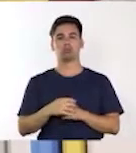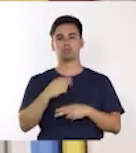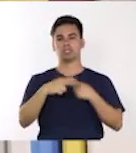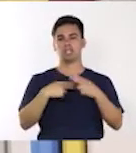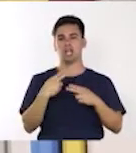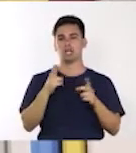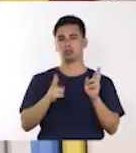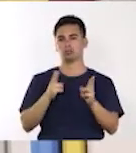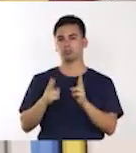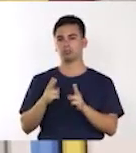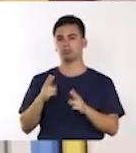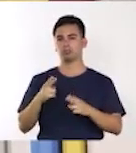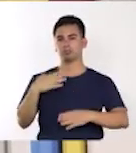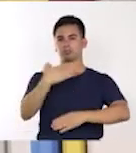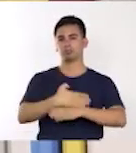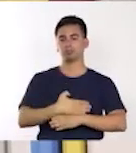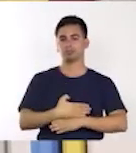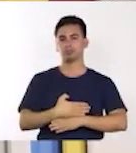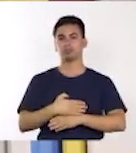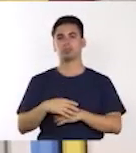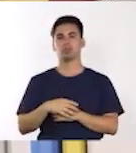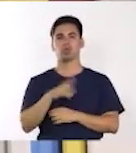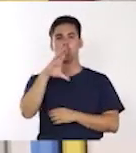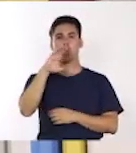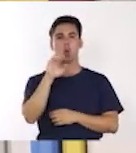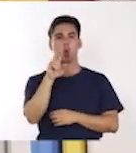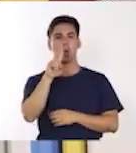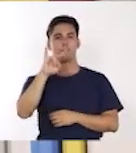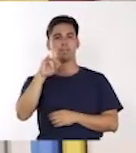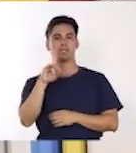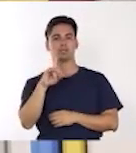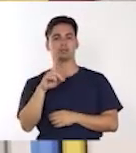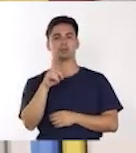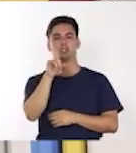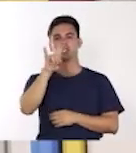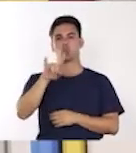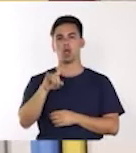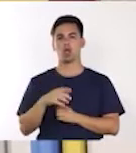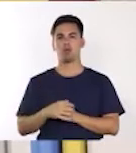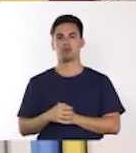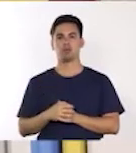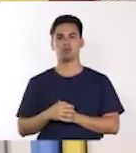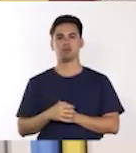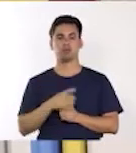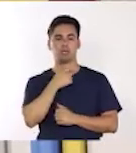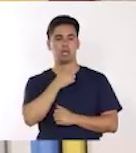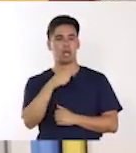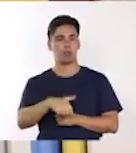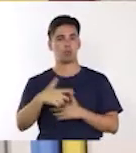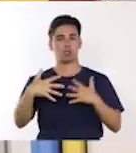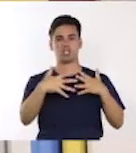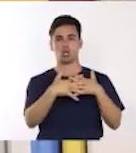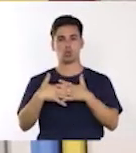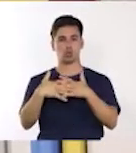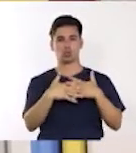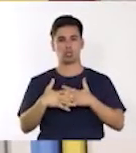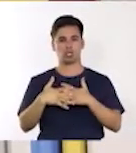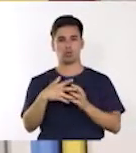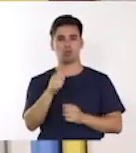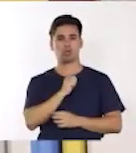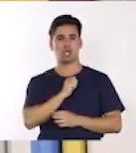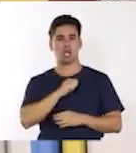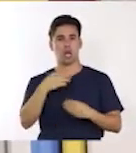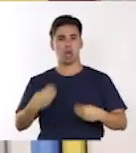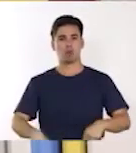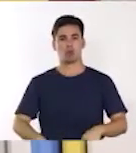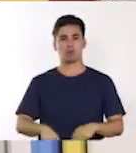a la pandemia de COVID-19 o como otros estados, para ser más exacto, Estados